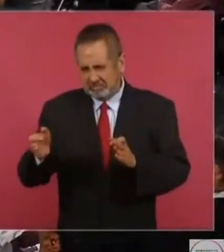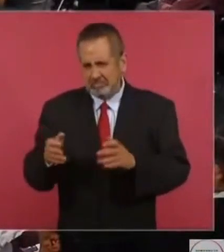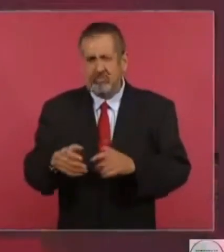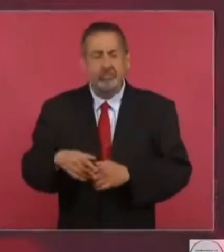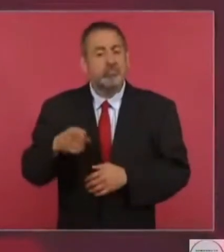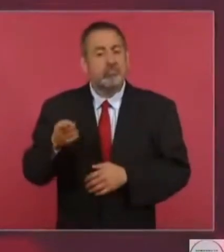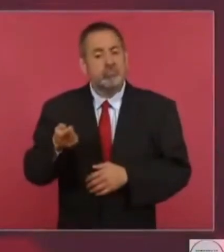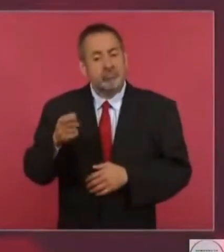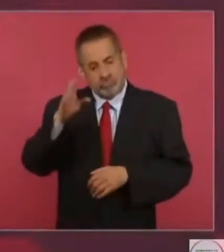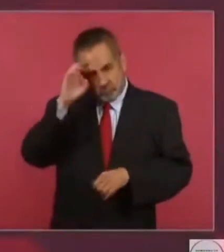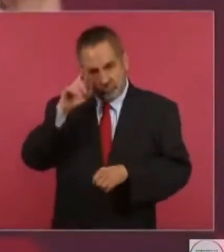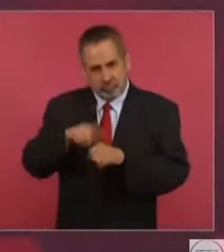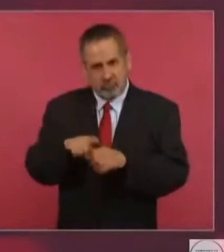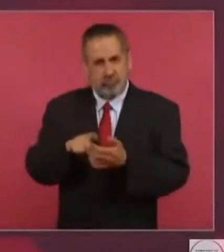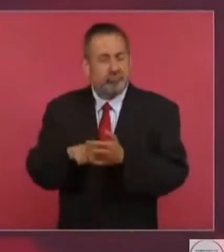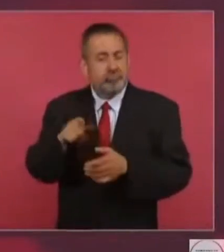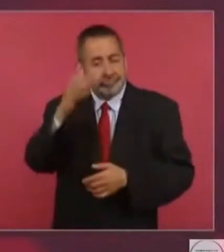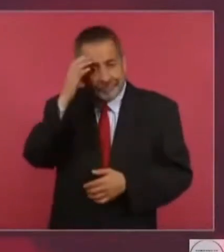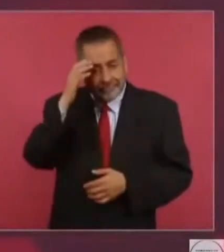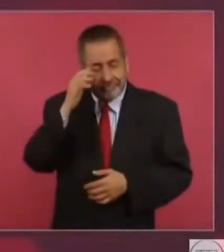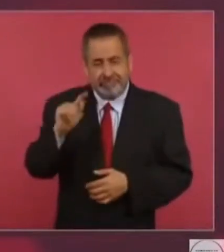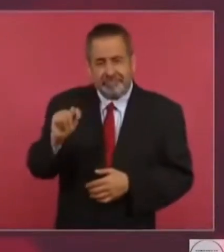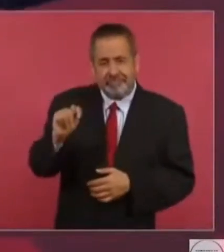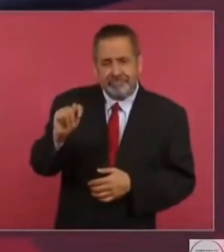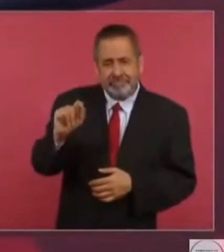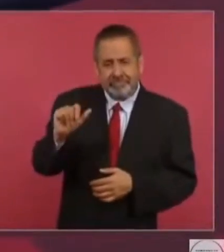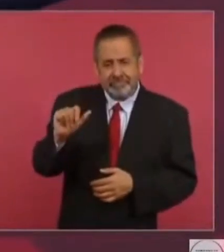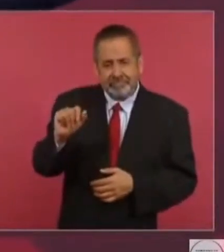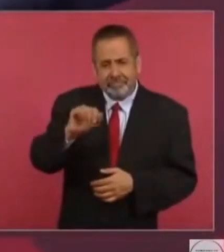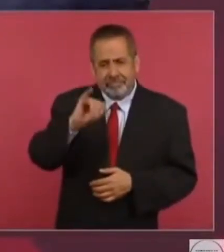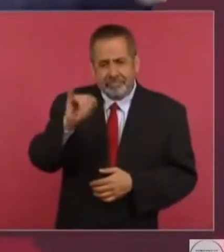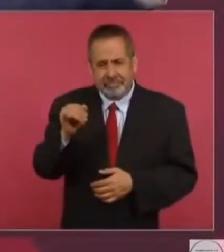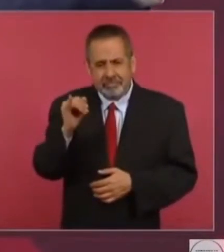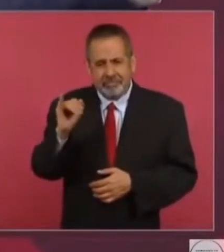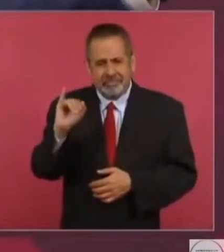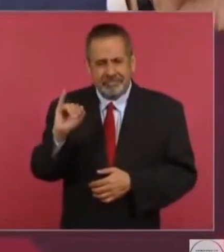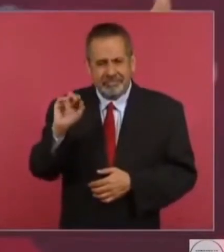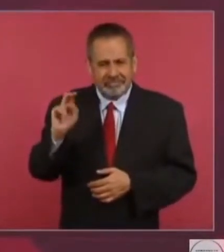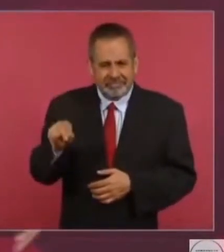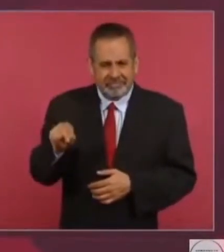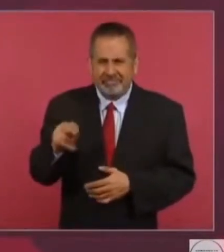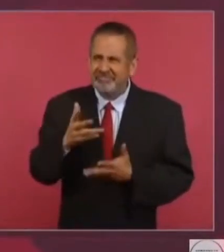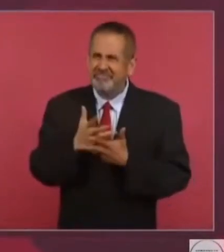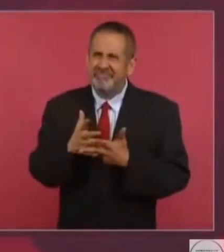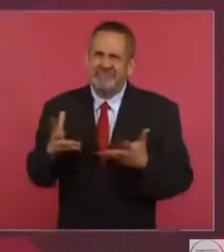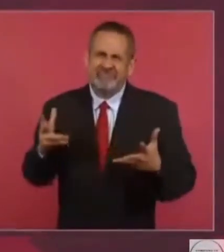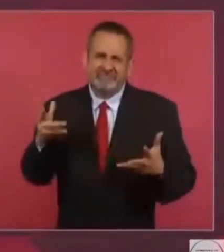esa cultura es Tajín, que es bellísimo, esa gran ciudad.